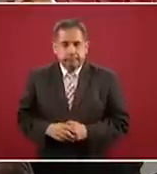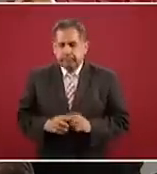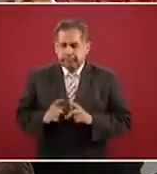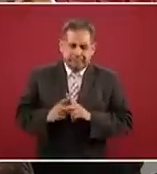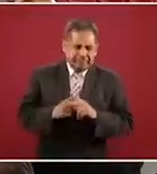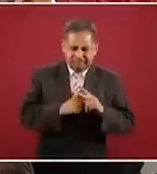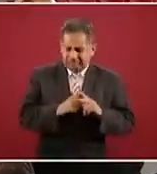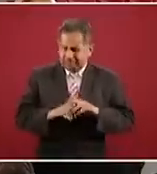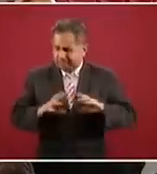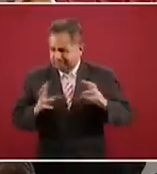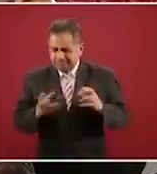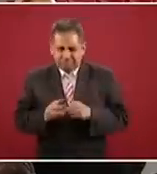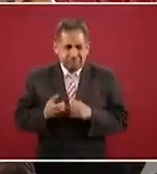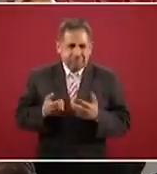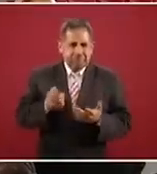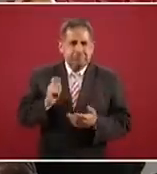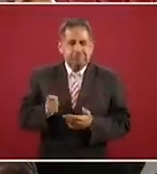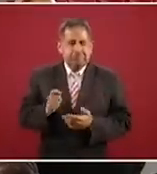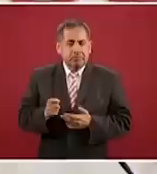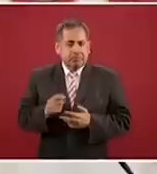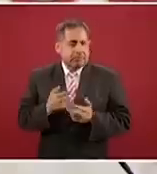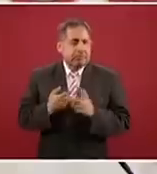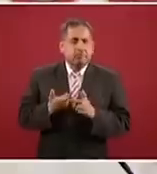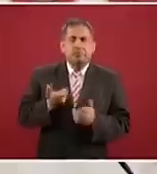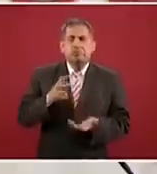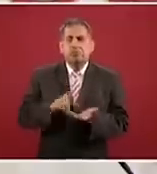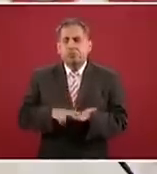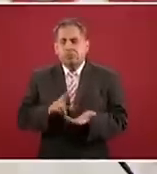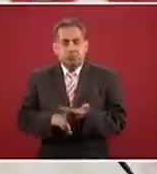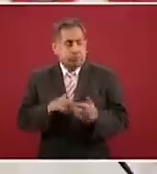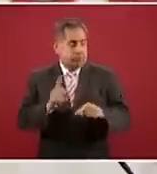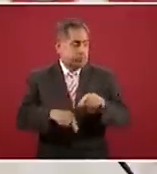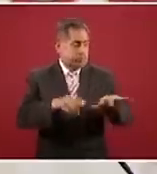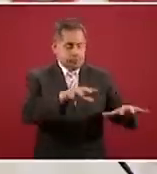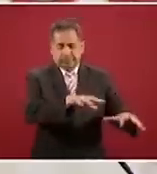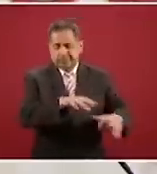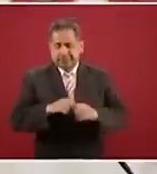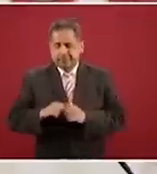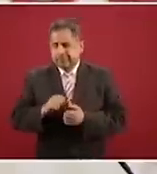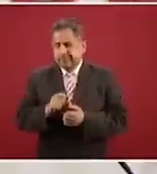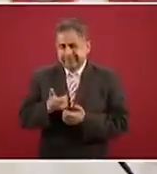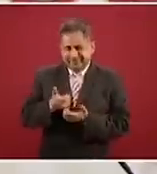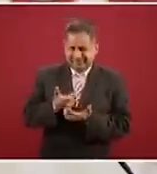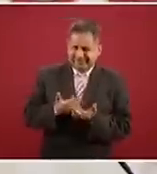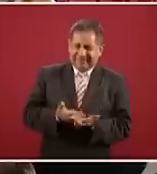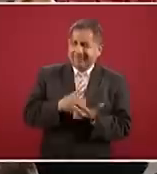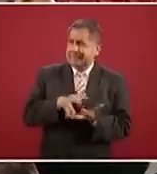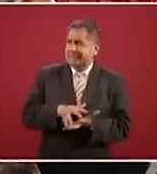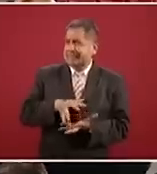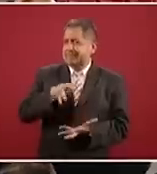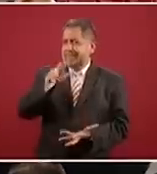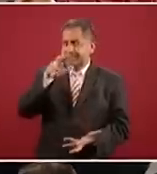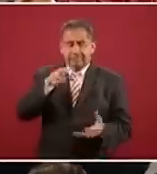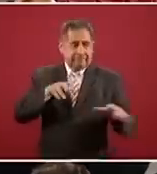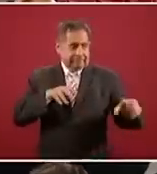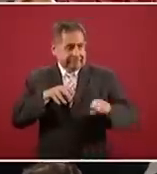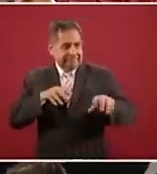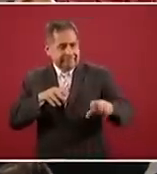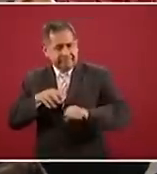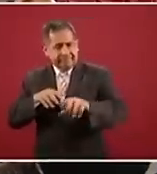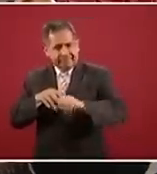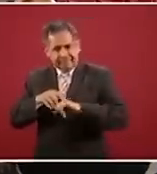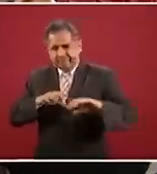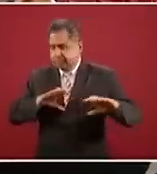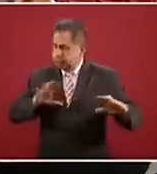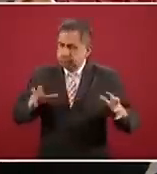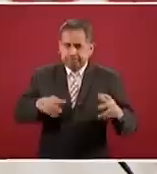cálculo estimado en recursos de lo que eso representaba, de todas estas drogas, que representaba